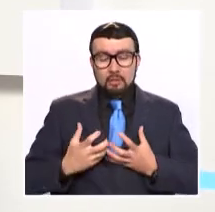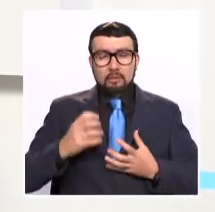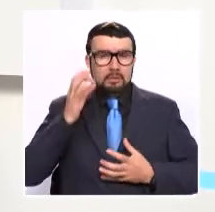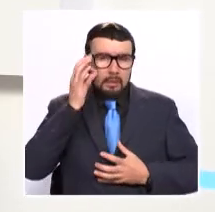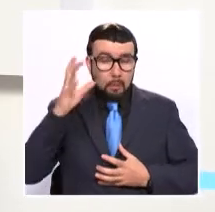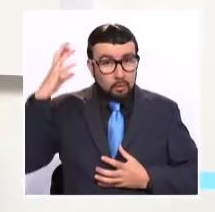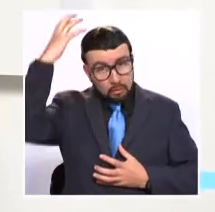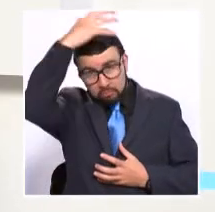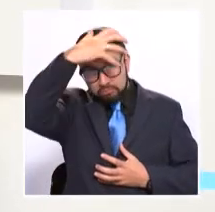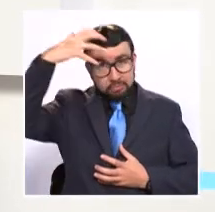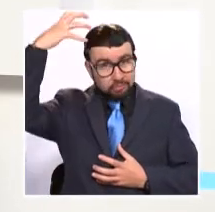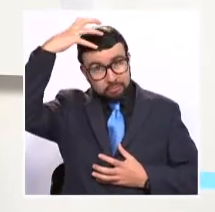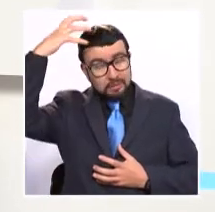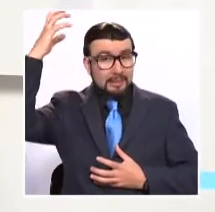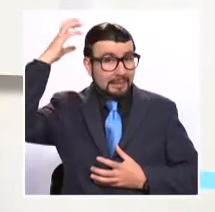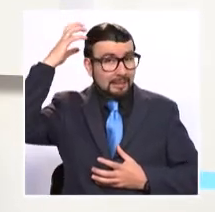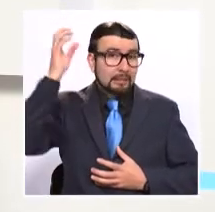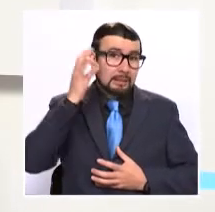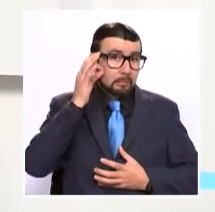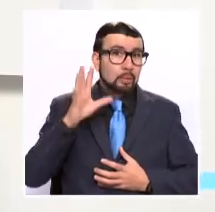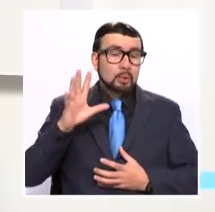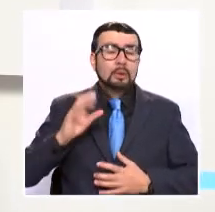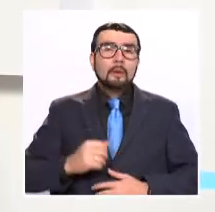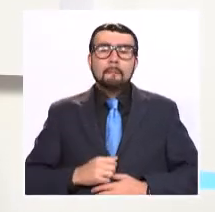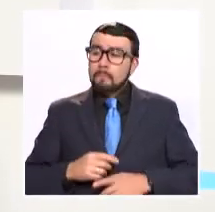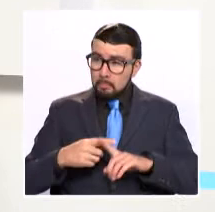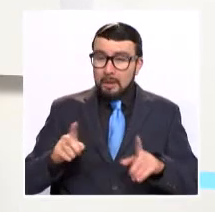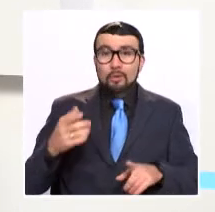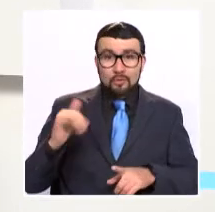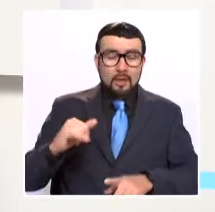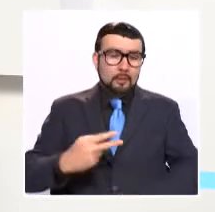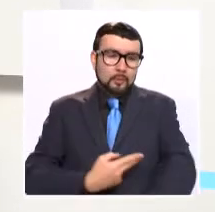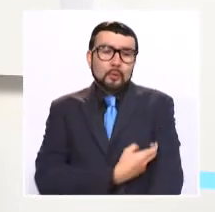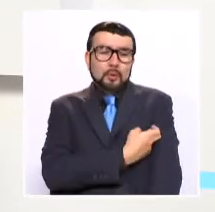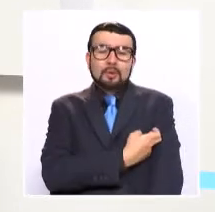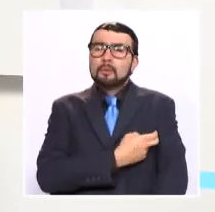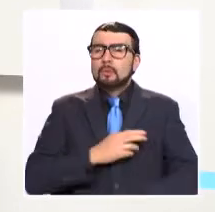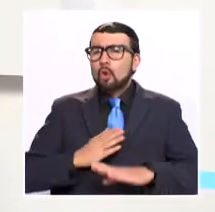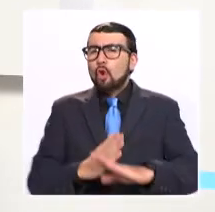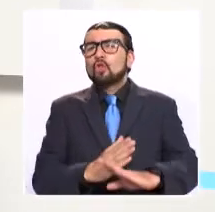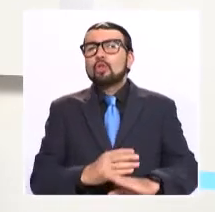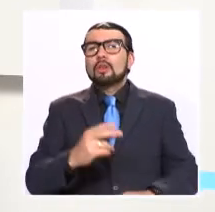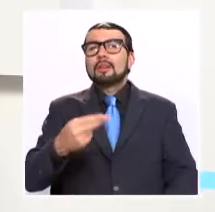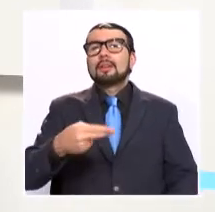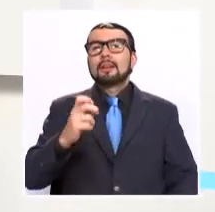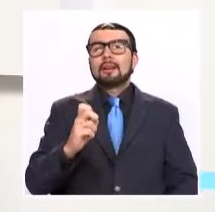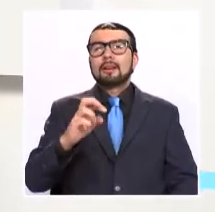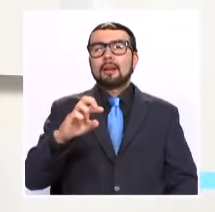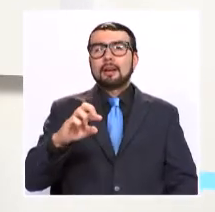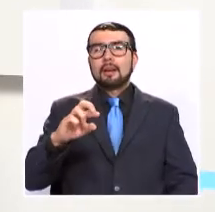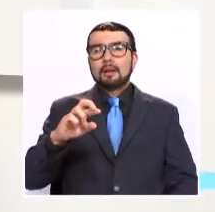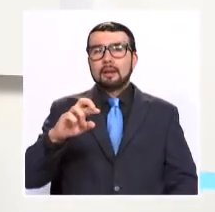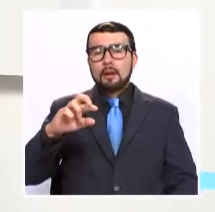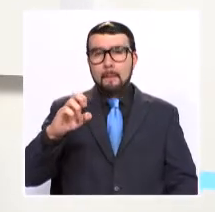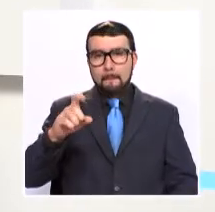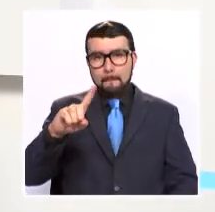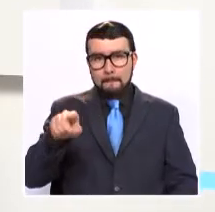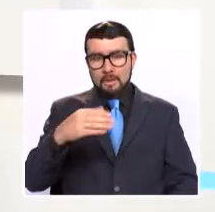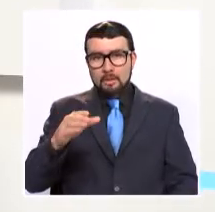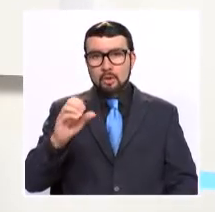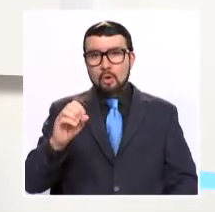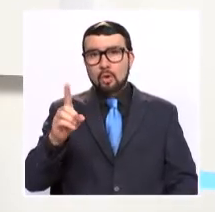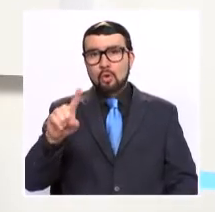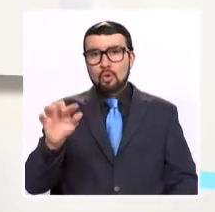meningitis. Entonces ahora ya contamos con la vacuna para el herpes zóster, que incluso está indicada en personas que ya en